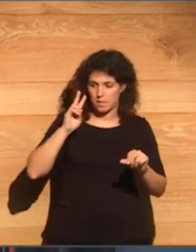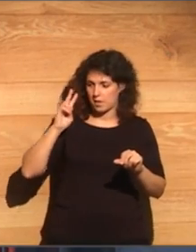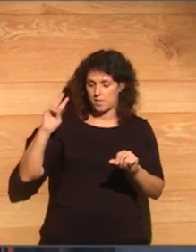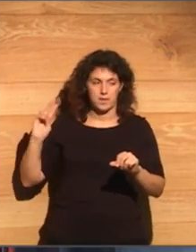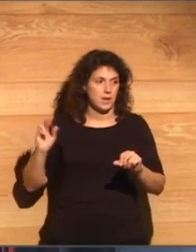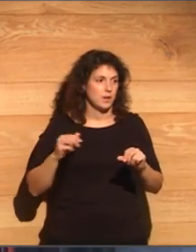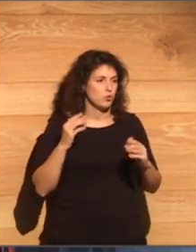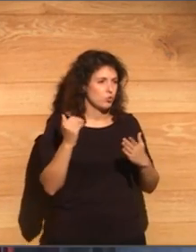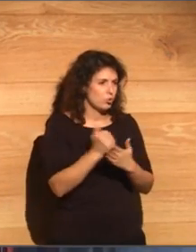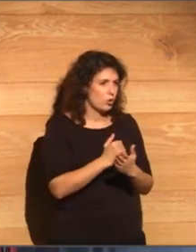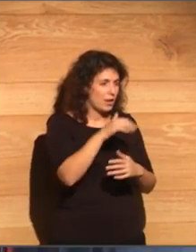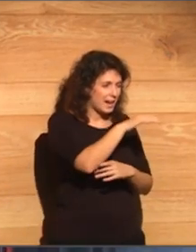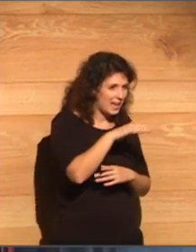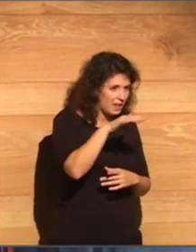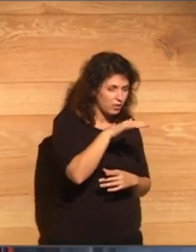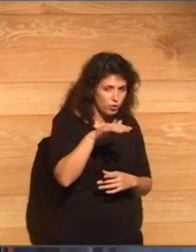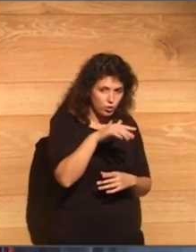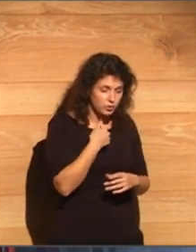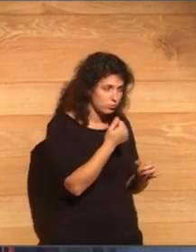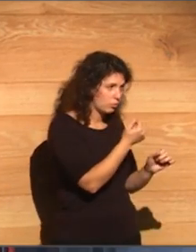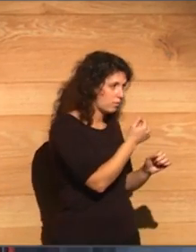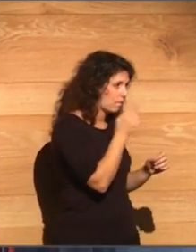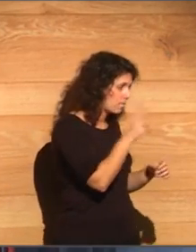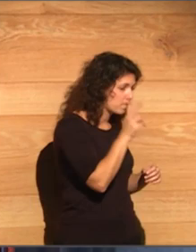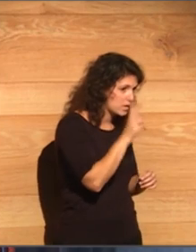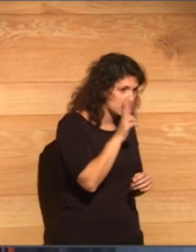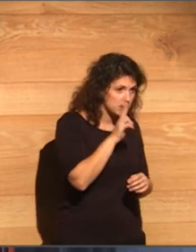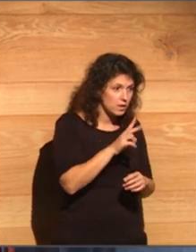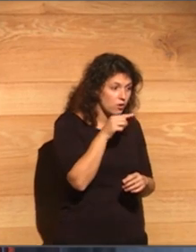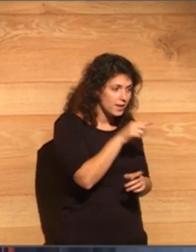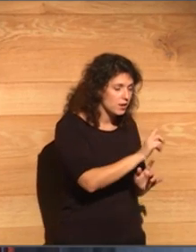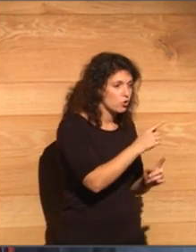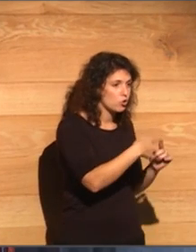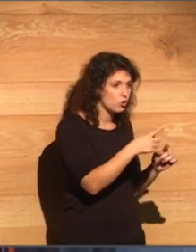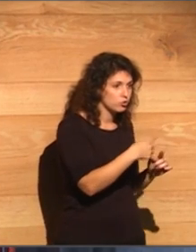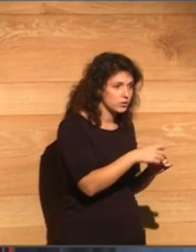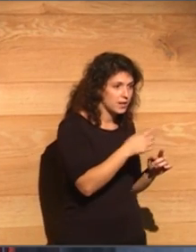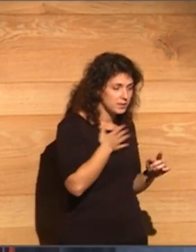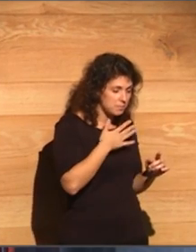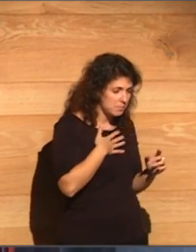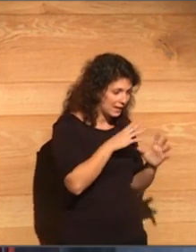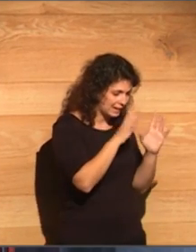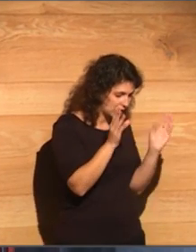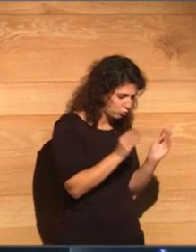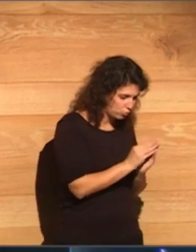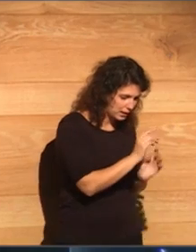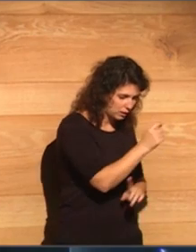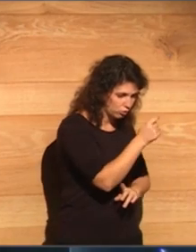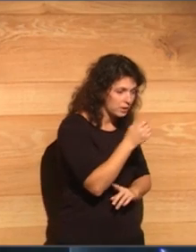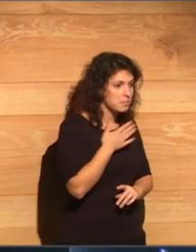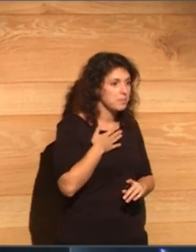ir pasando por todos los lugares por los que yo he transitado y encontrar de alguna forma mi resumen, mi colofón, mi